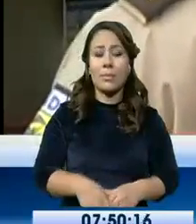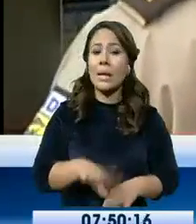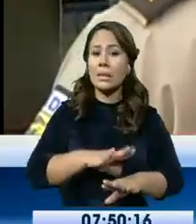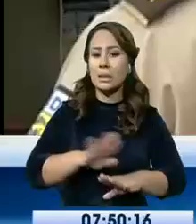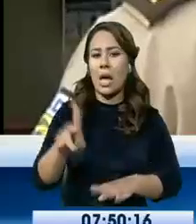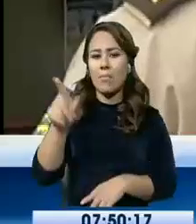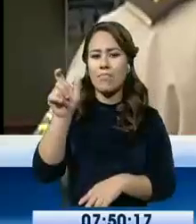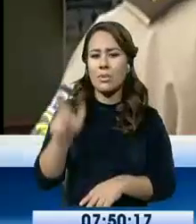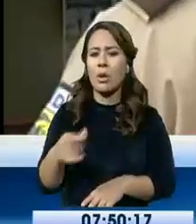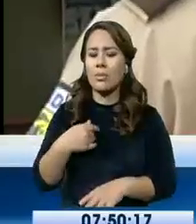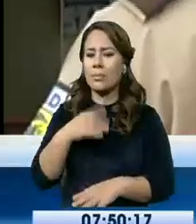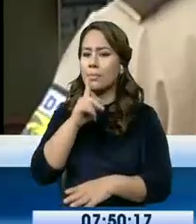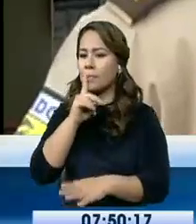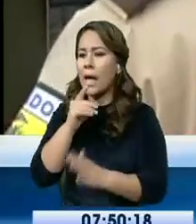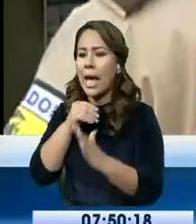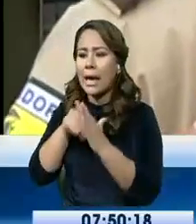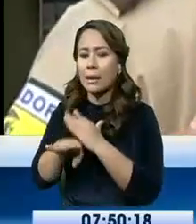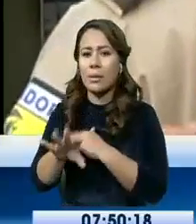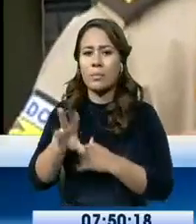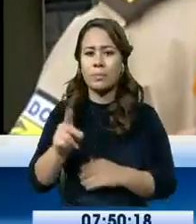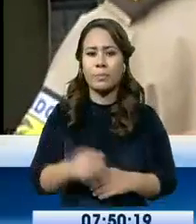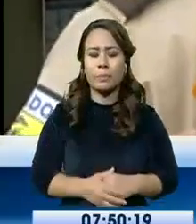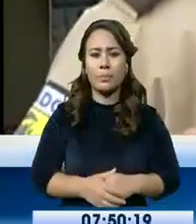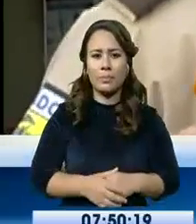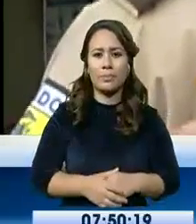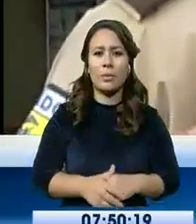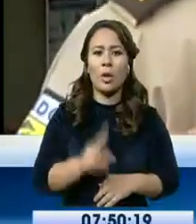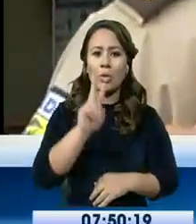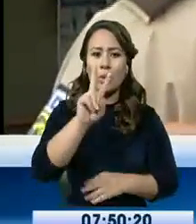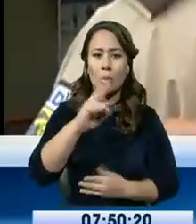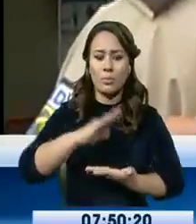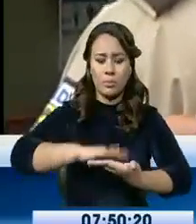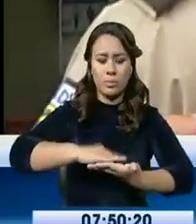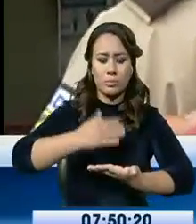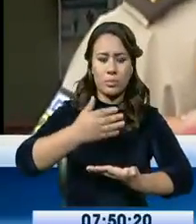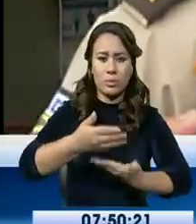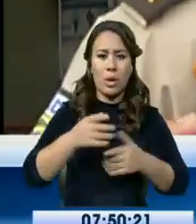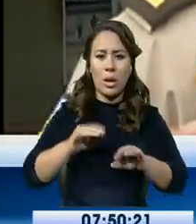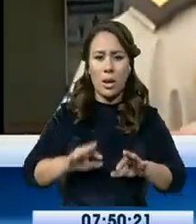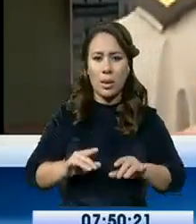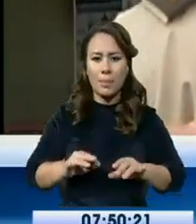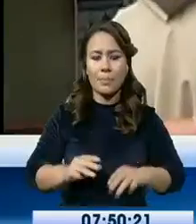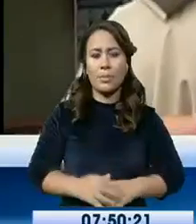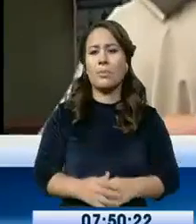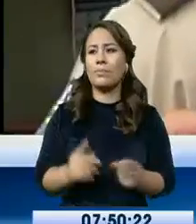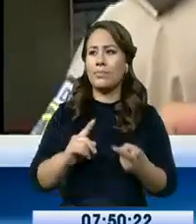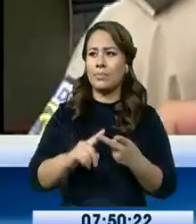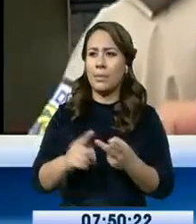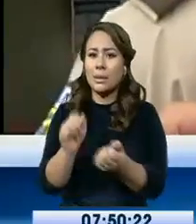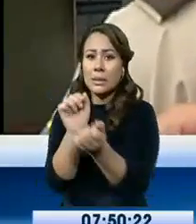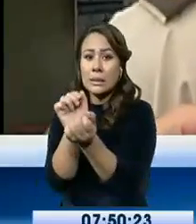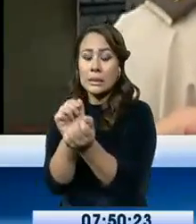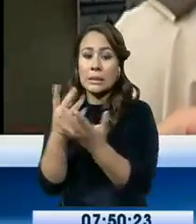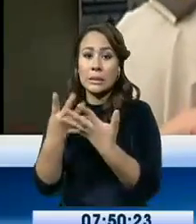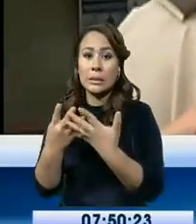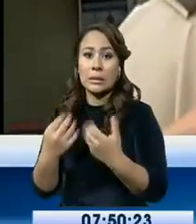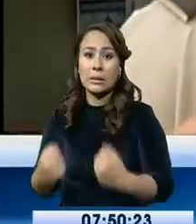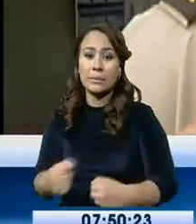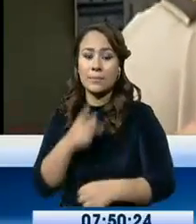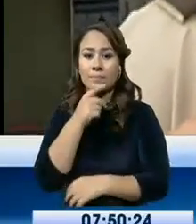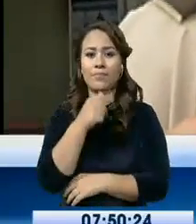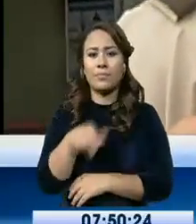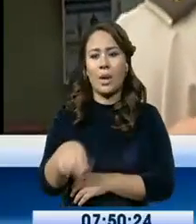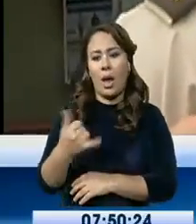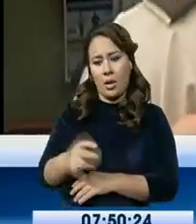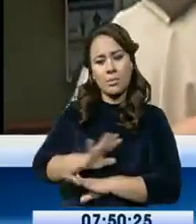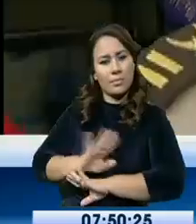domicilio y que se había sustraído 2 laptops y 2 celulares. Logramos asimismo la captura del hoy detenido